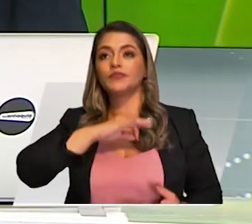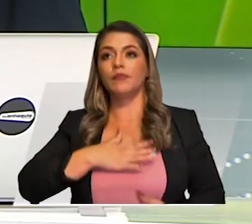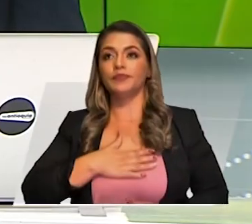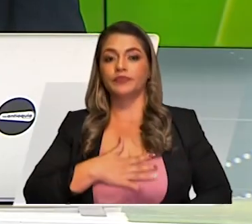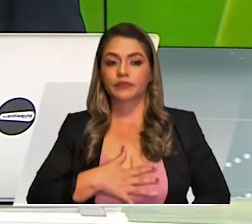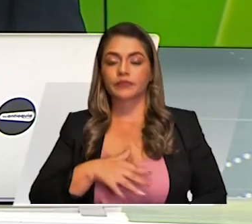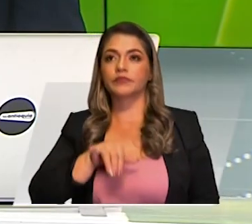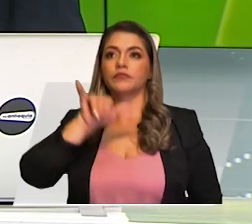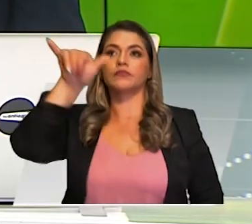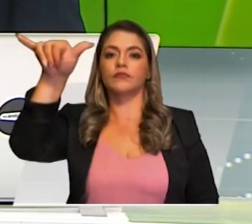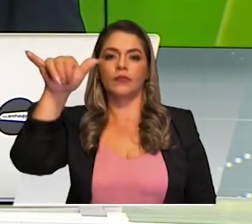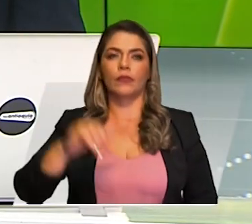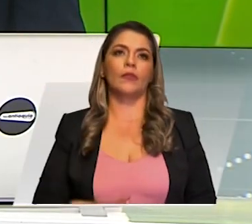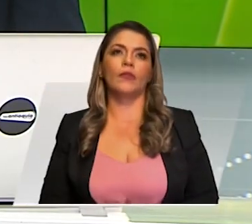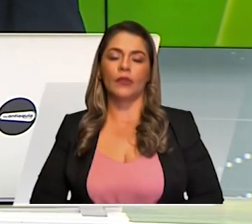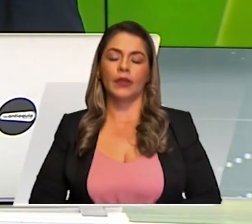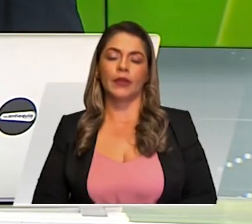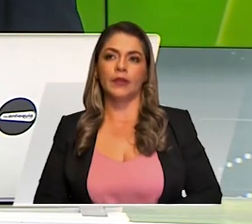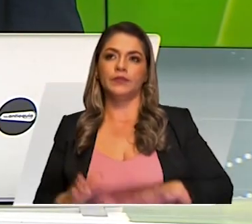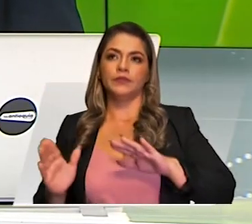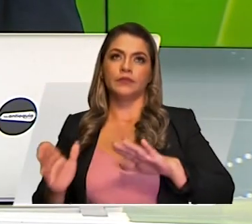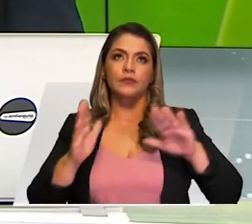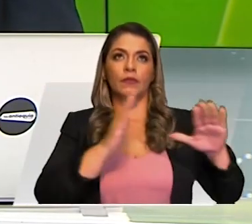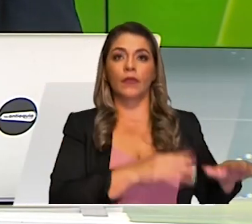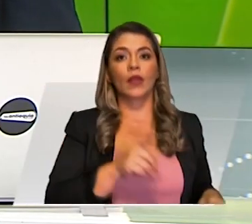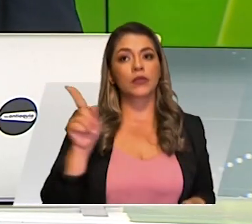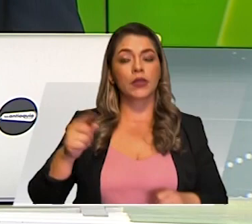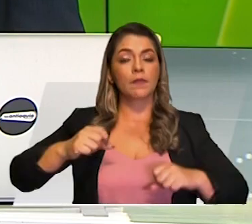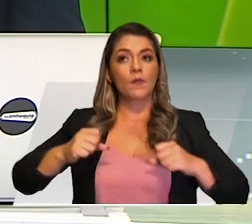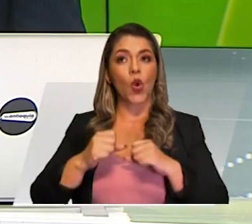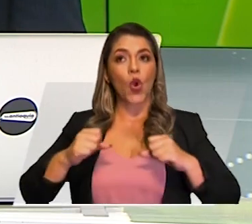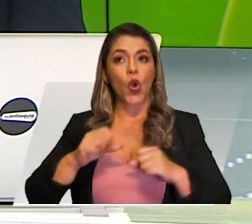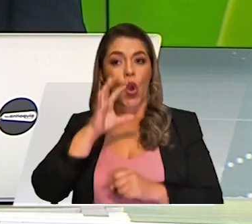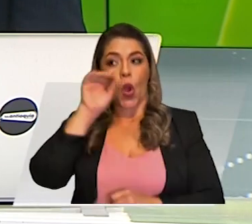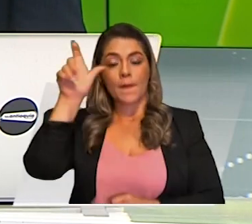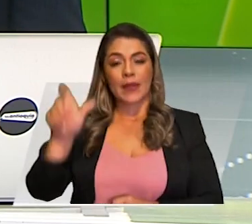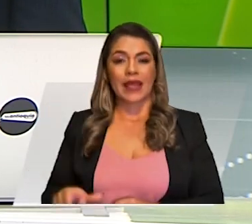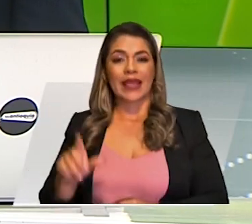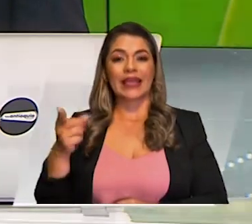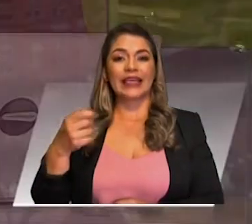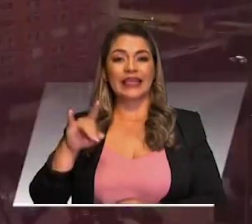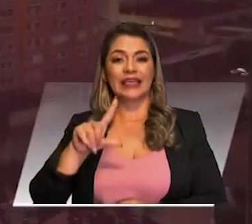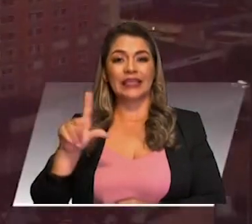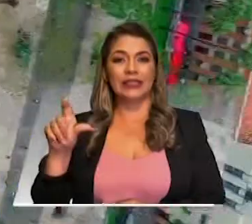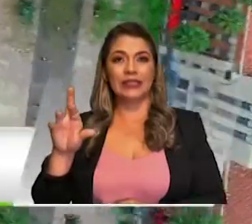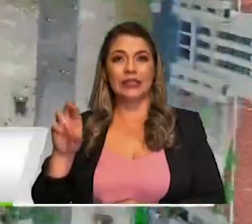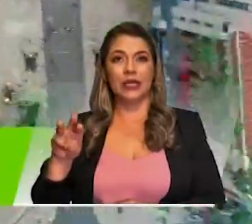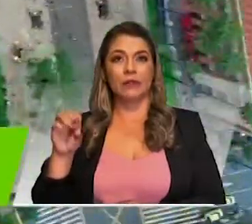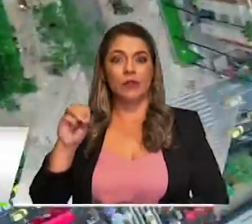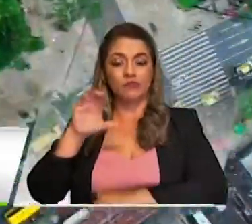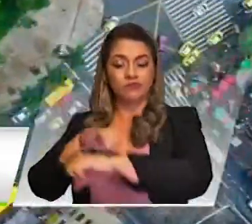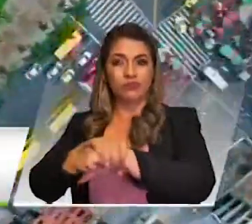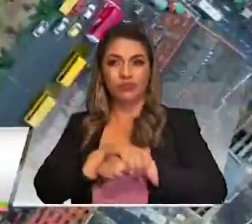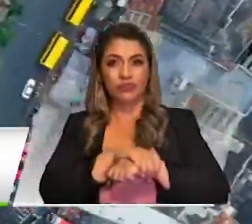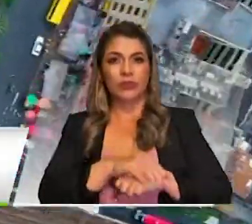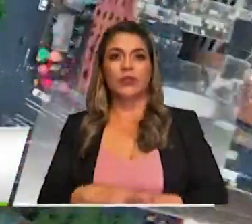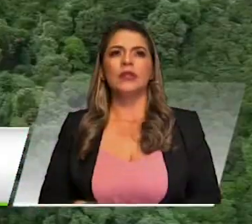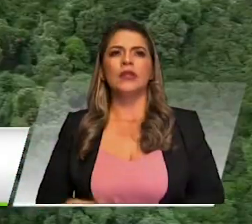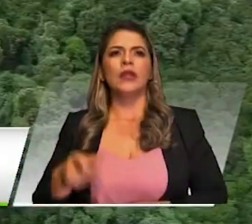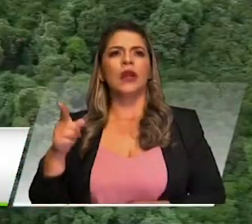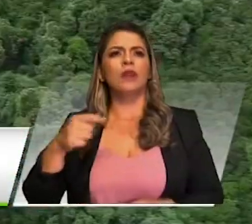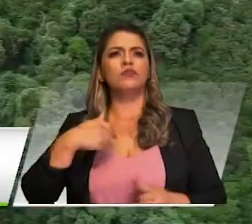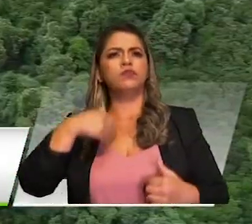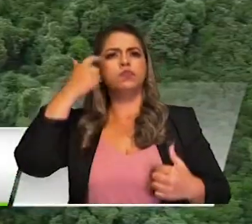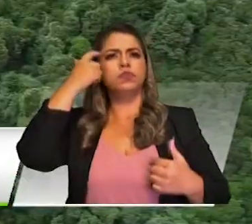en las pasadas horas fue capturado en bogotá guillermo leon acevedo alias memo fantasma quien según las autoridades fungía como constructor